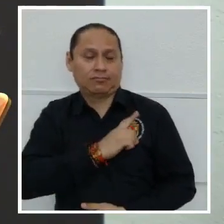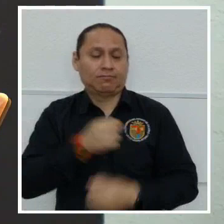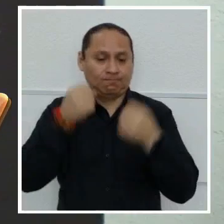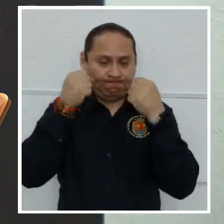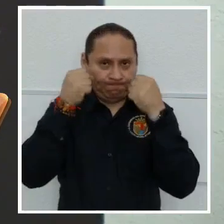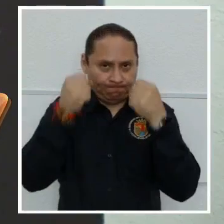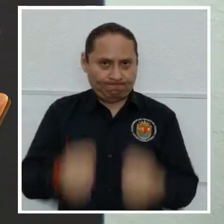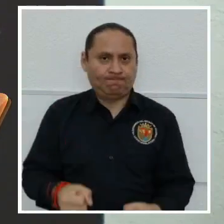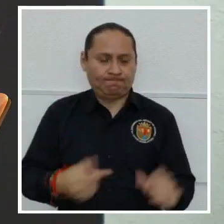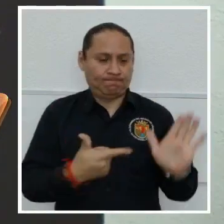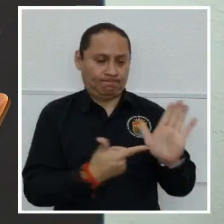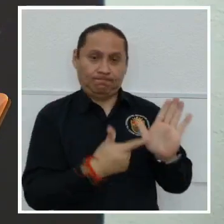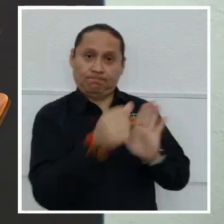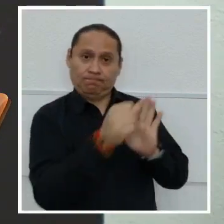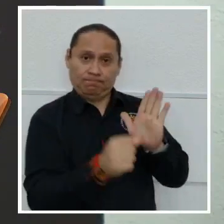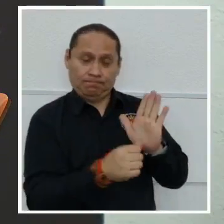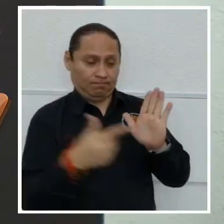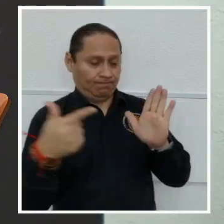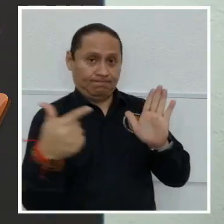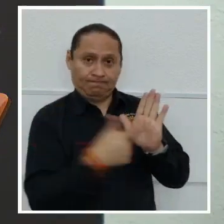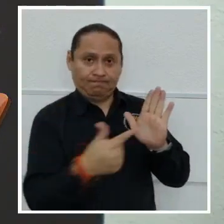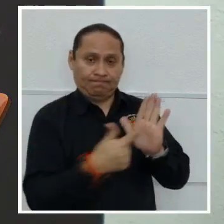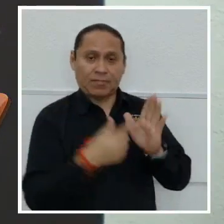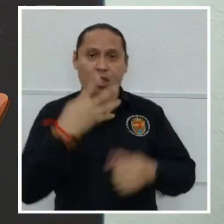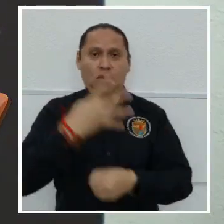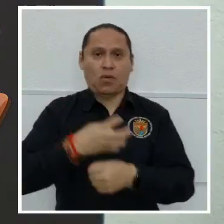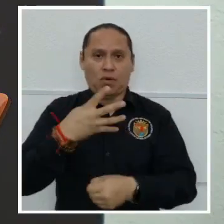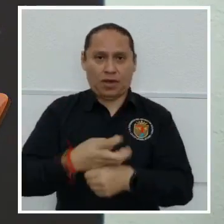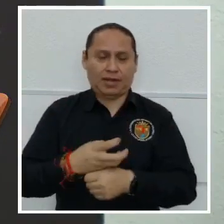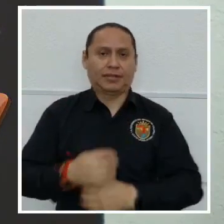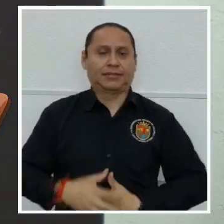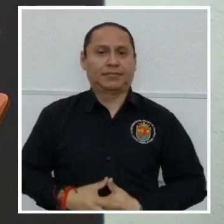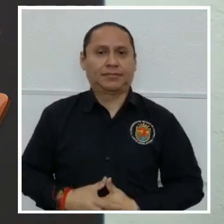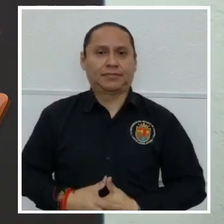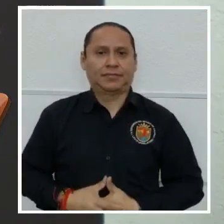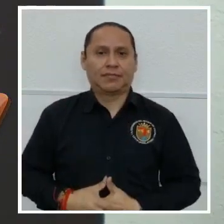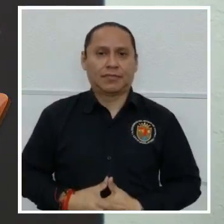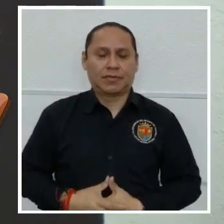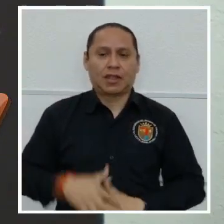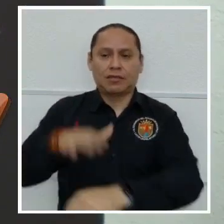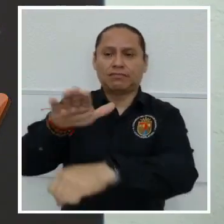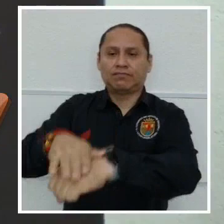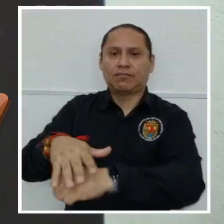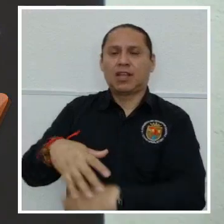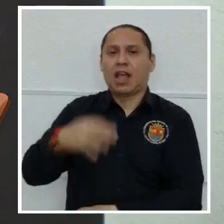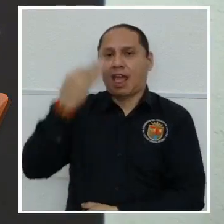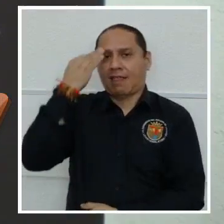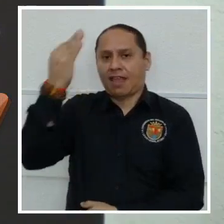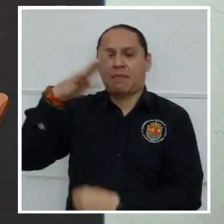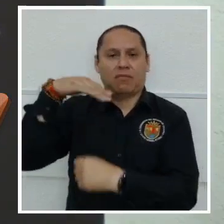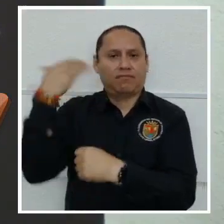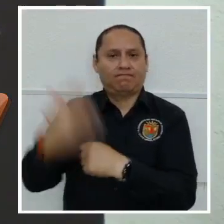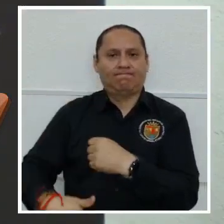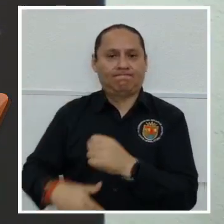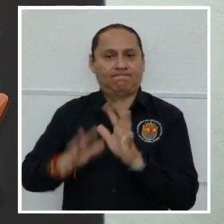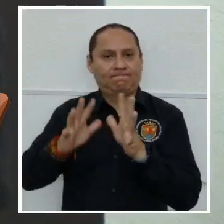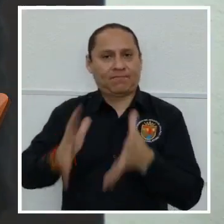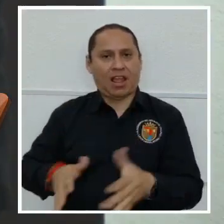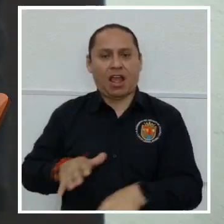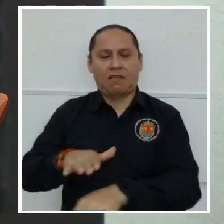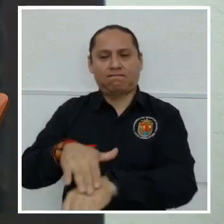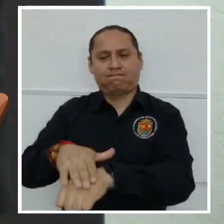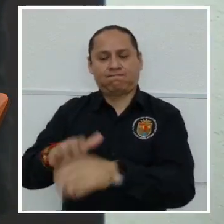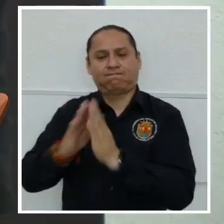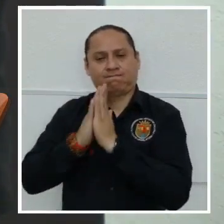garantizado en el artículo cuarto de la Constitución po compañero diputado su tiempo de 5 minutos ha concluido por lo que